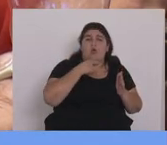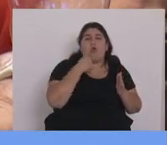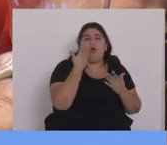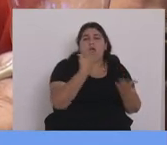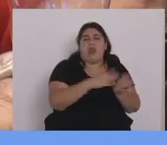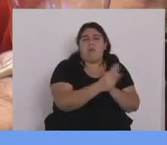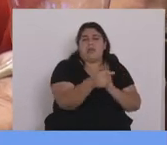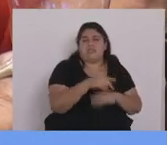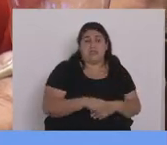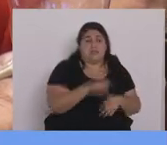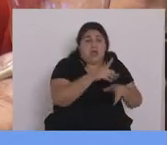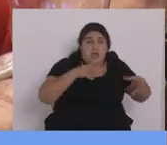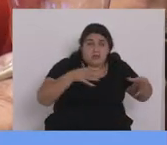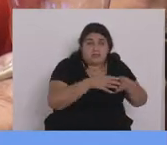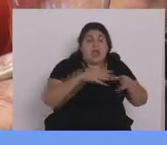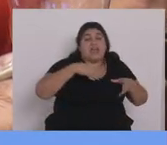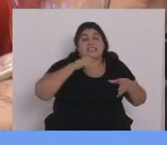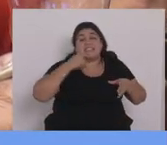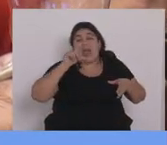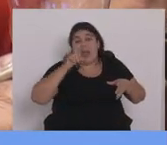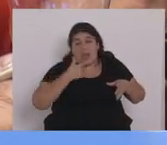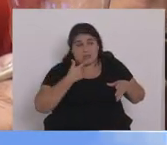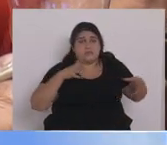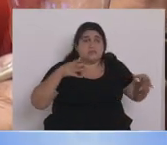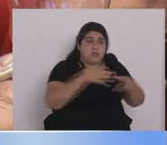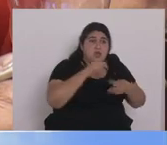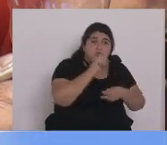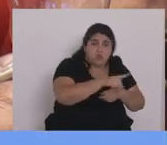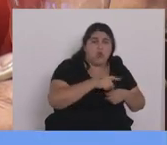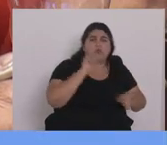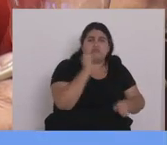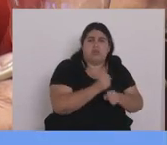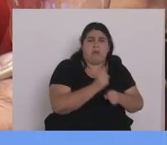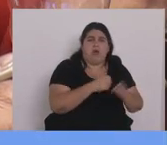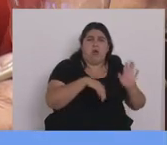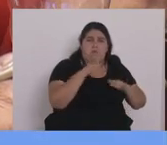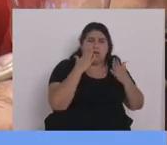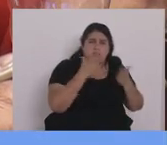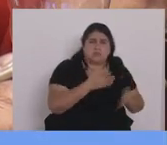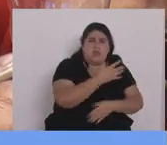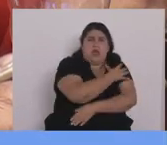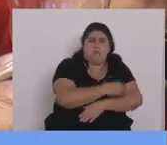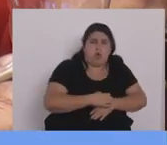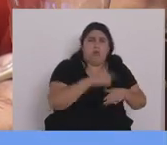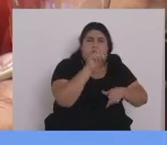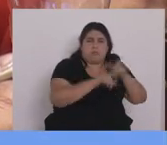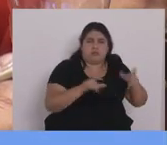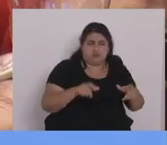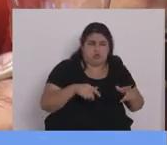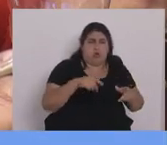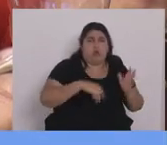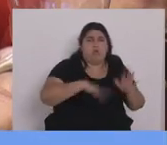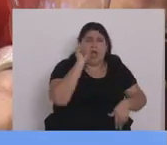su organización hicieron por los pobres y por los collas de la provincia de Jujuy mucho más de lo que hicieron todos los